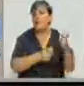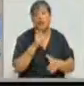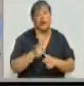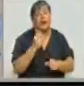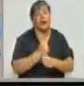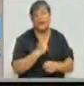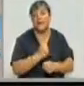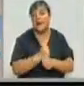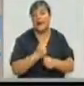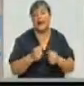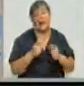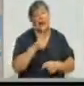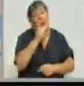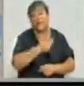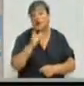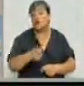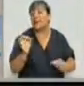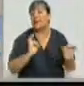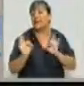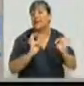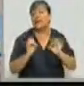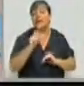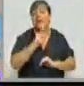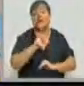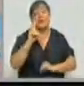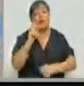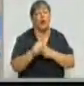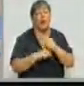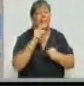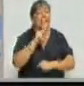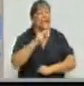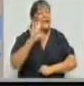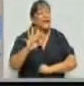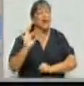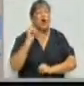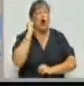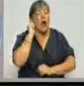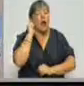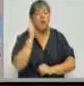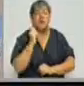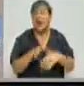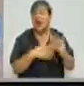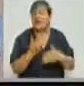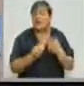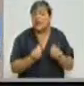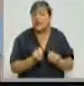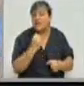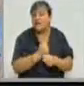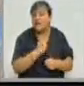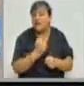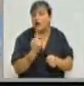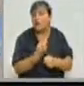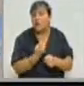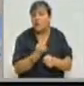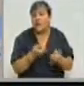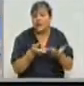la esperanza de vida de la población trans es de 32 a 35 años. ¿Y qué hacen? ¿De qué viven si no pueden trabajar, en este